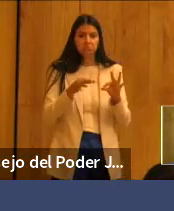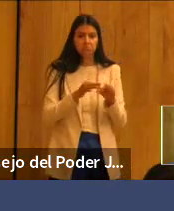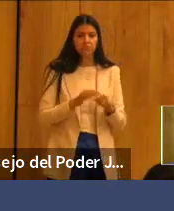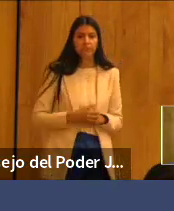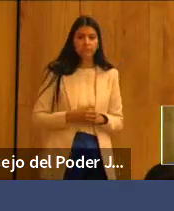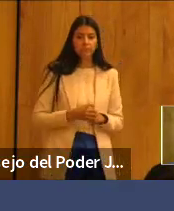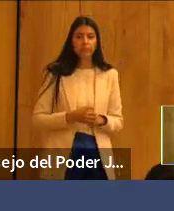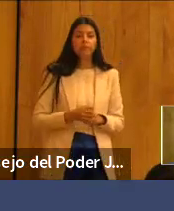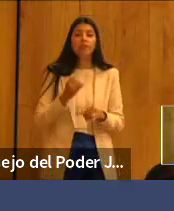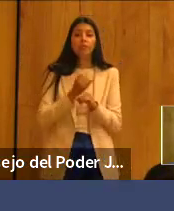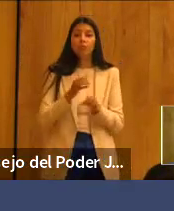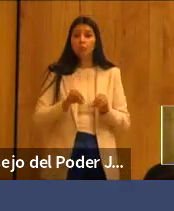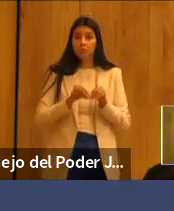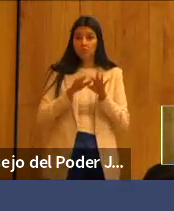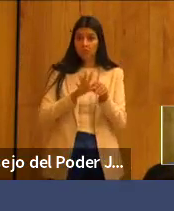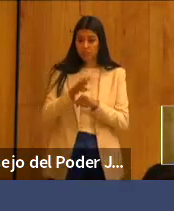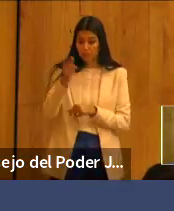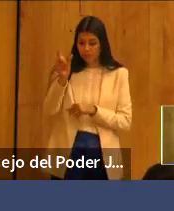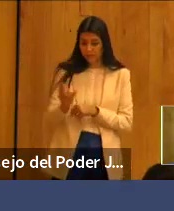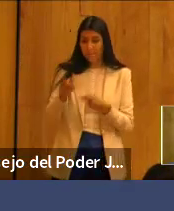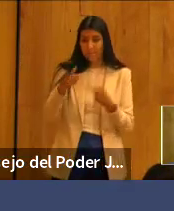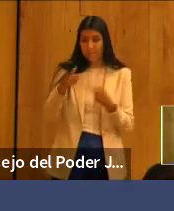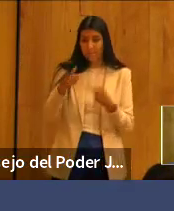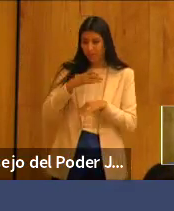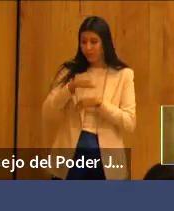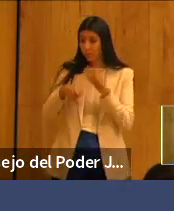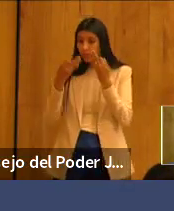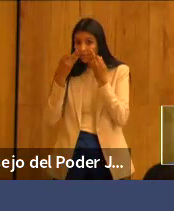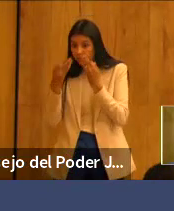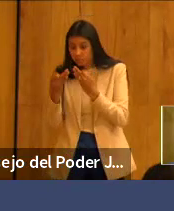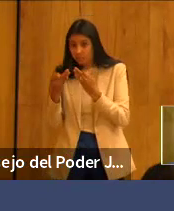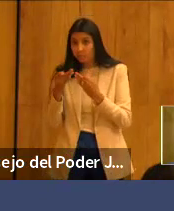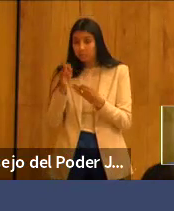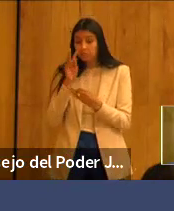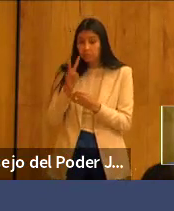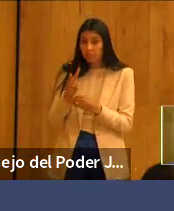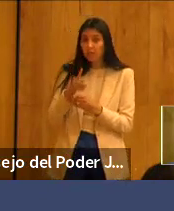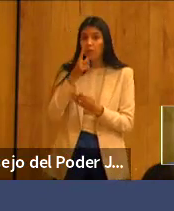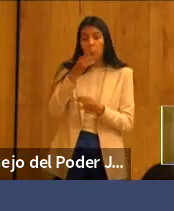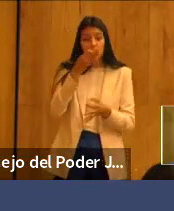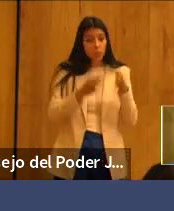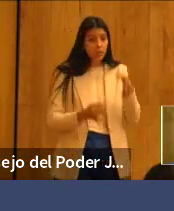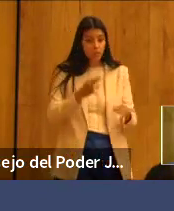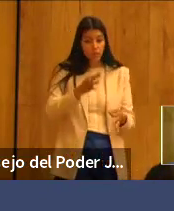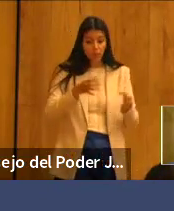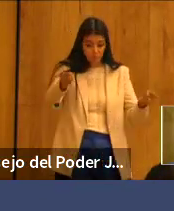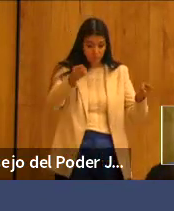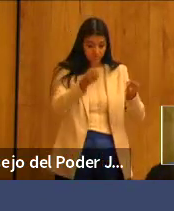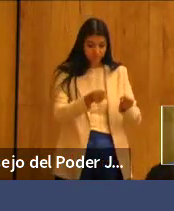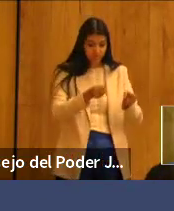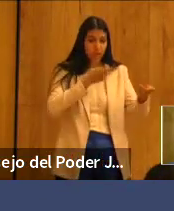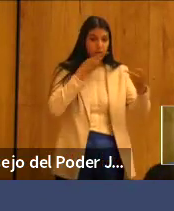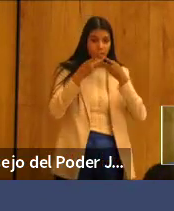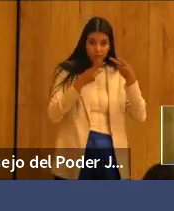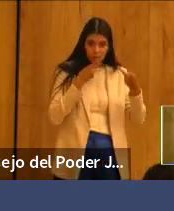La información de la víctima y de todo testigo en un juicio oral se sujeta a varios